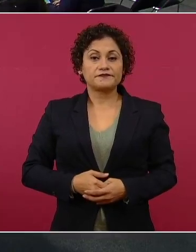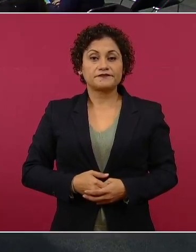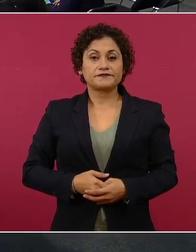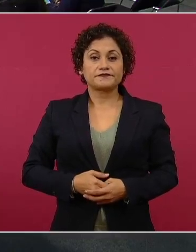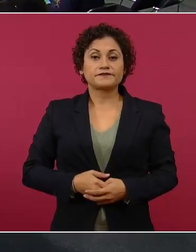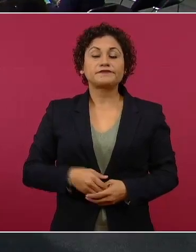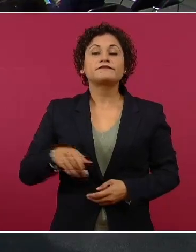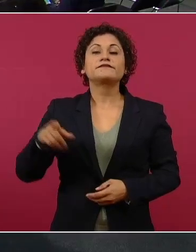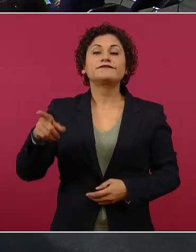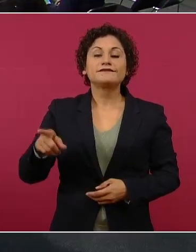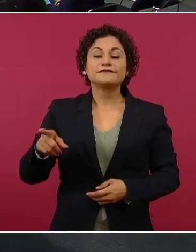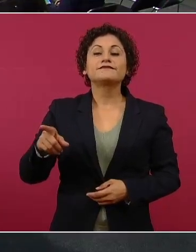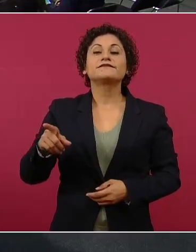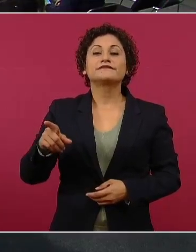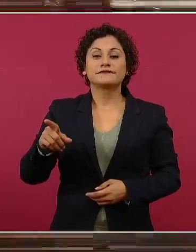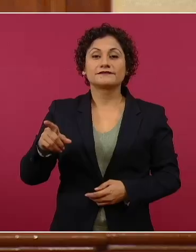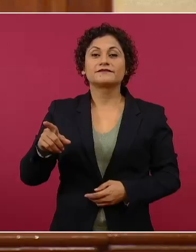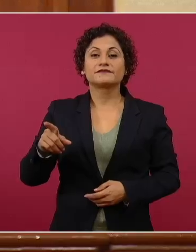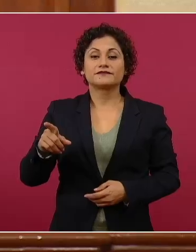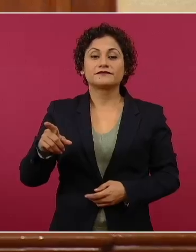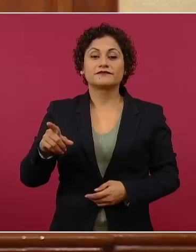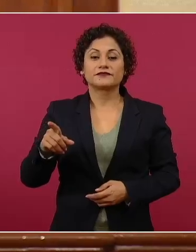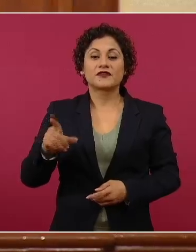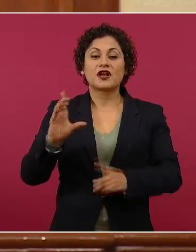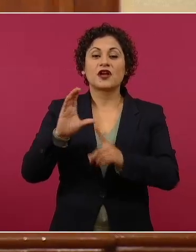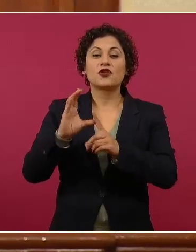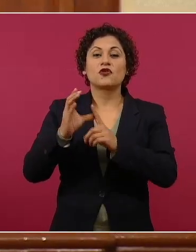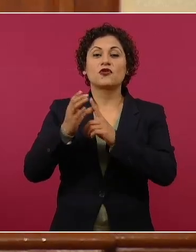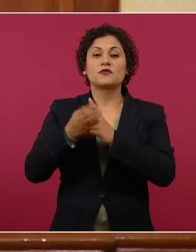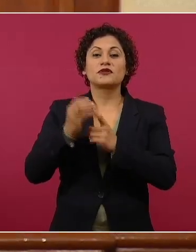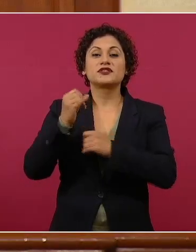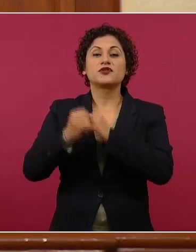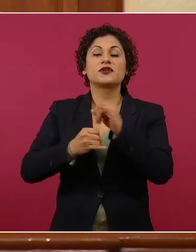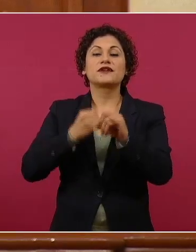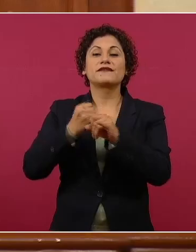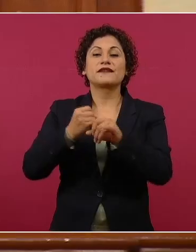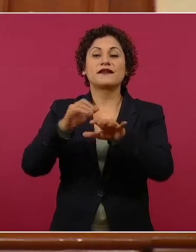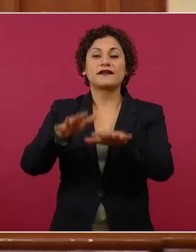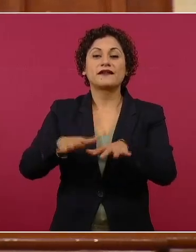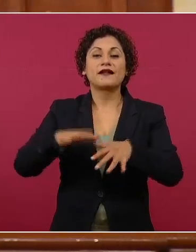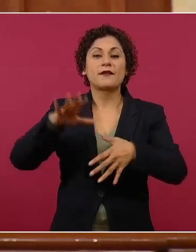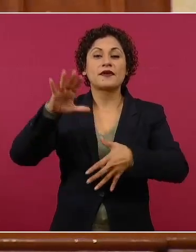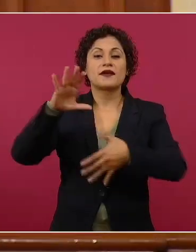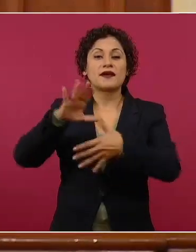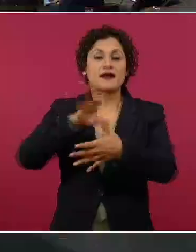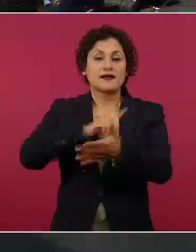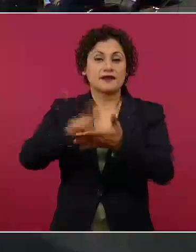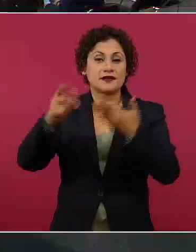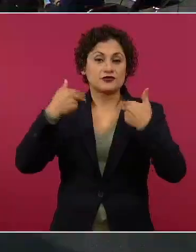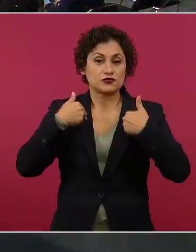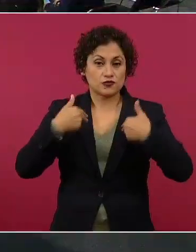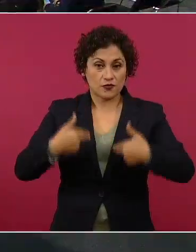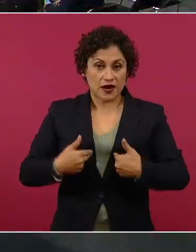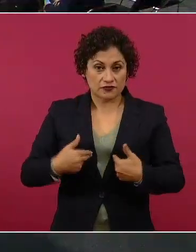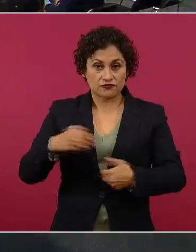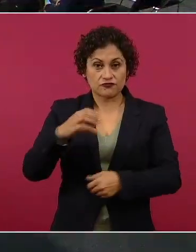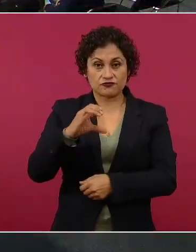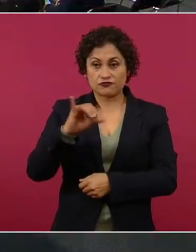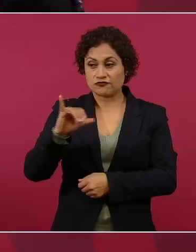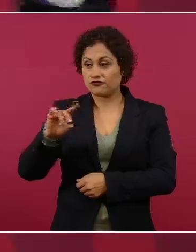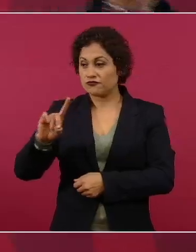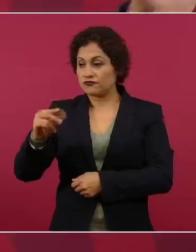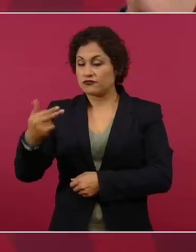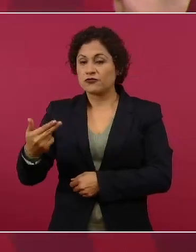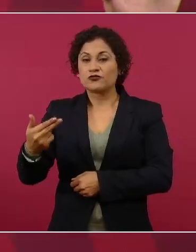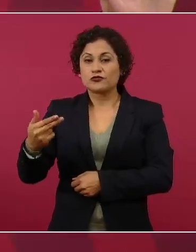Comisión Interamericana de Derechos Humanos. O sea, nunca hacen nada de esos, más que servir